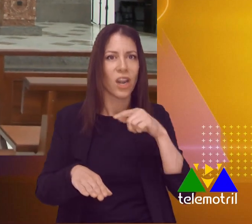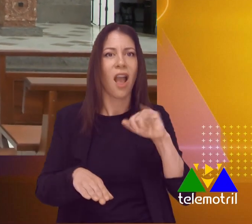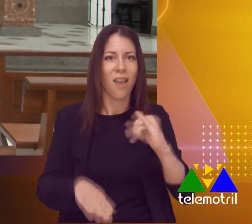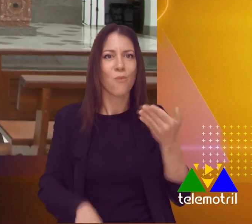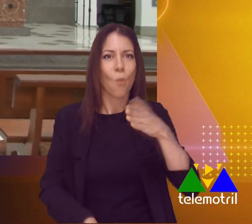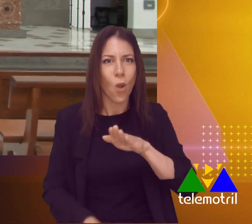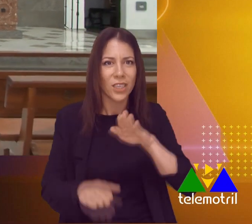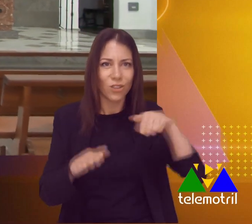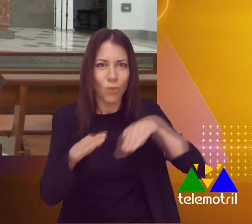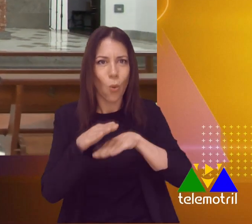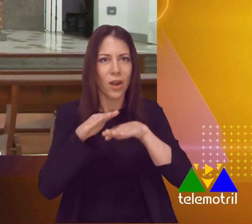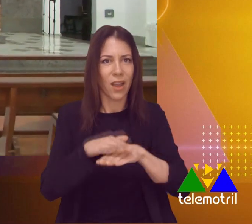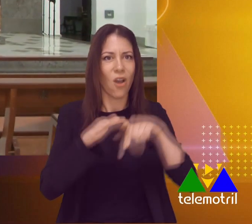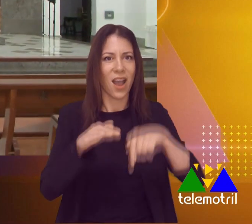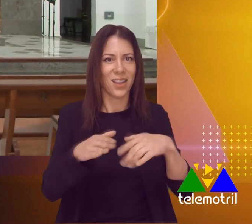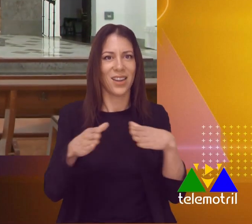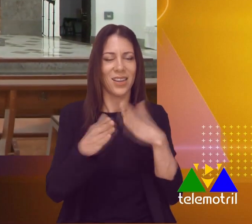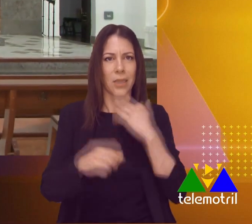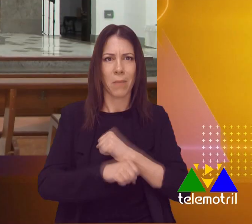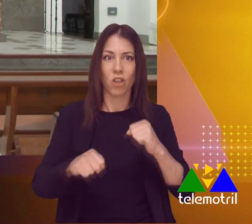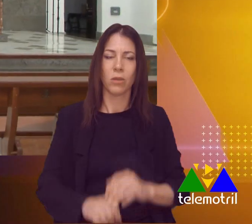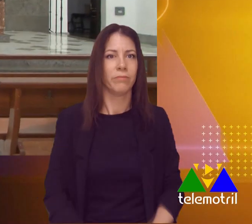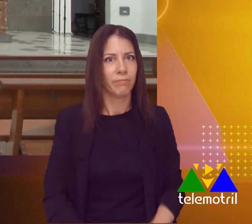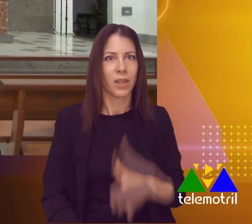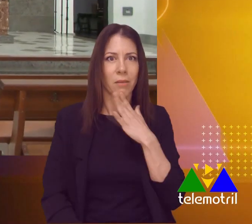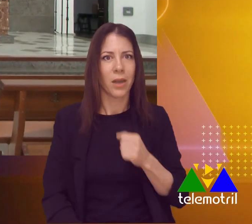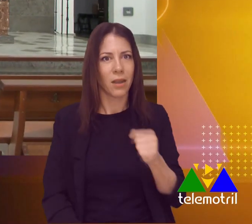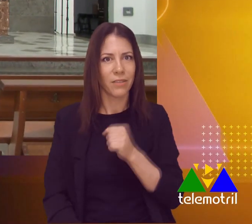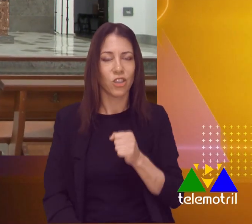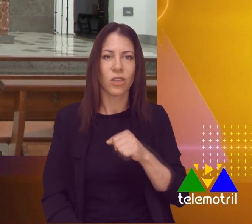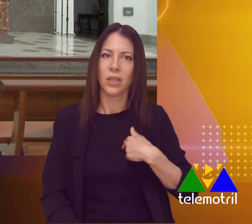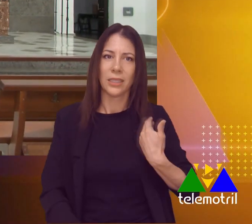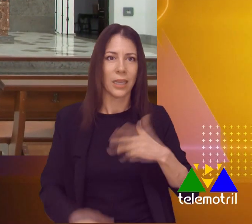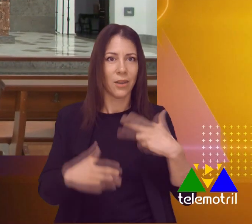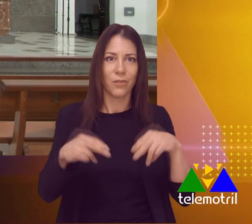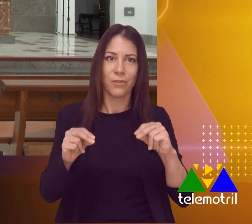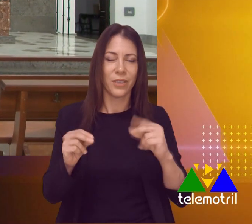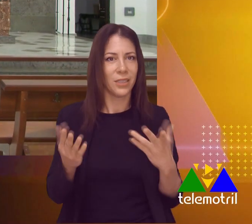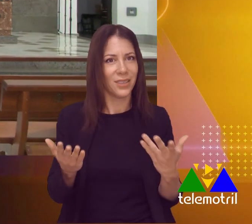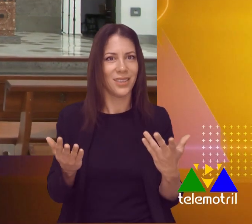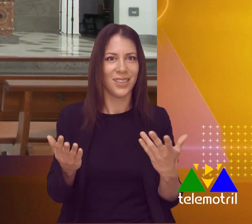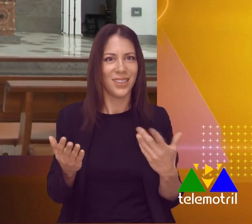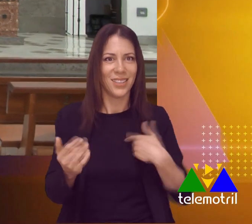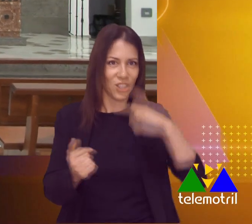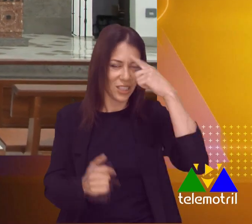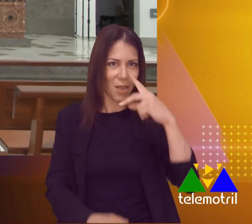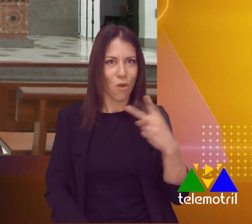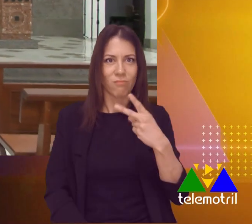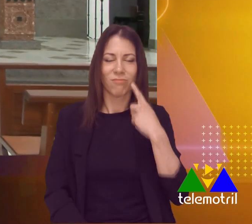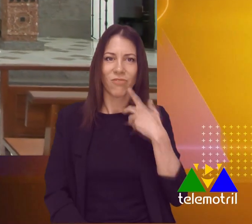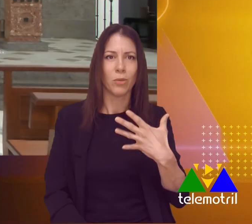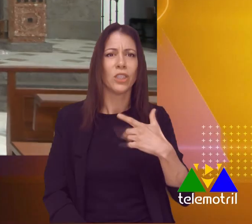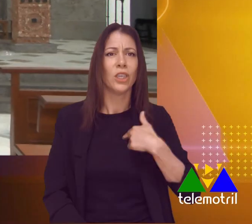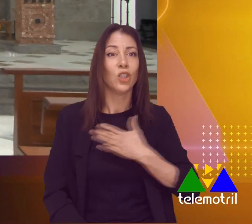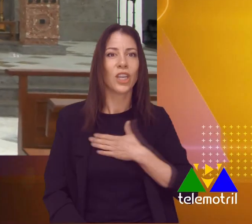enterrados en esta iglesia mayor. Qué fantástico. Pues aquí lo vamos a dejar, sabiendo que está aquí don Tomás de Aquino y Mercado, y